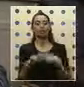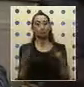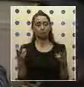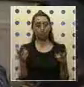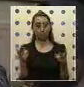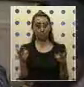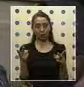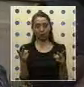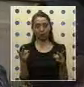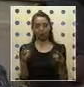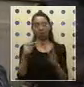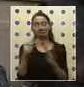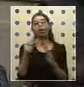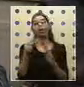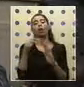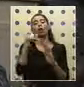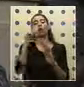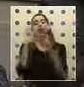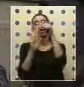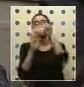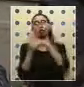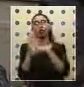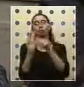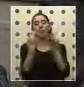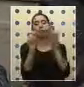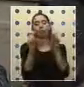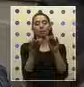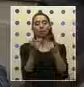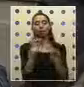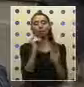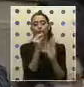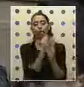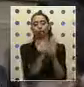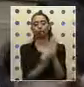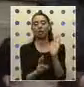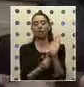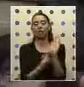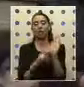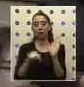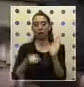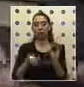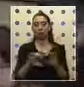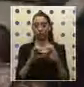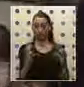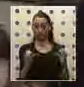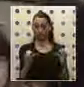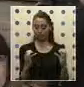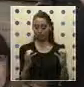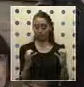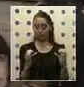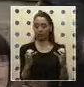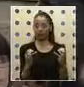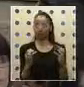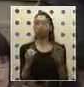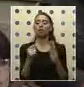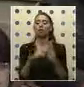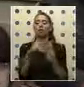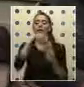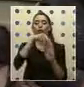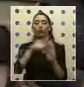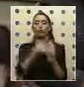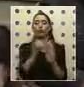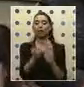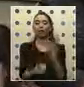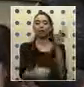y las normas relativas al mismo asunto que están contempladas en nuestro reglamento interno en disposiciones del tribunal